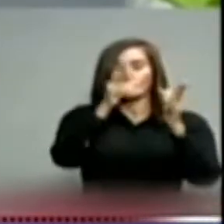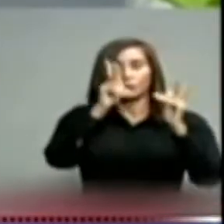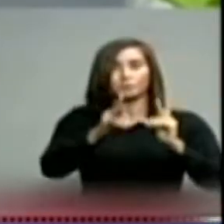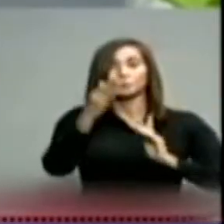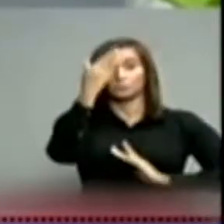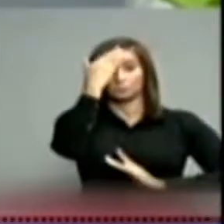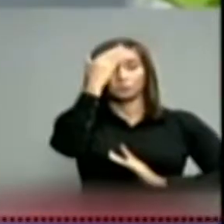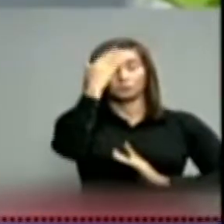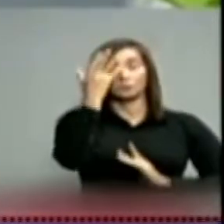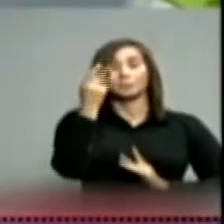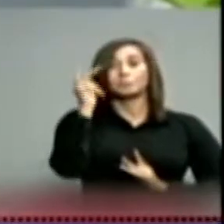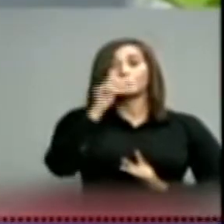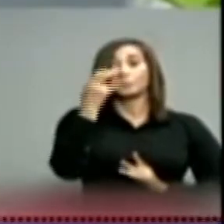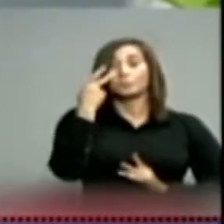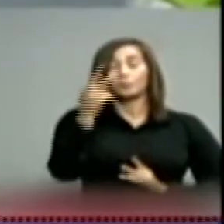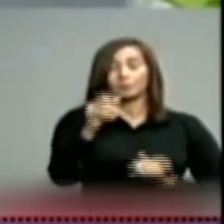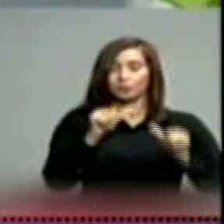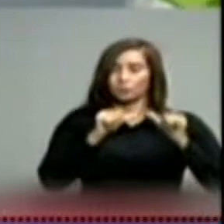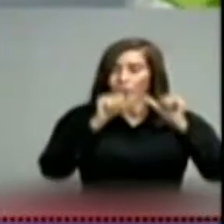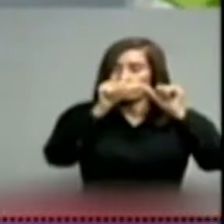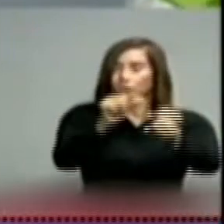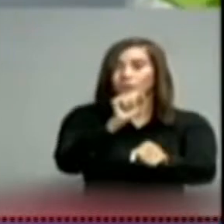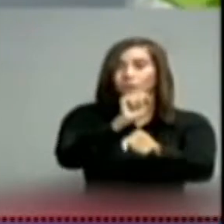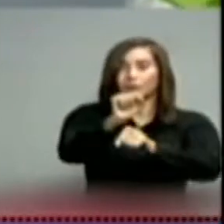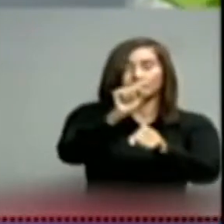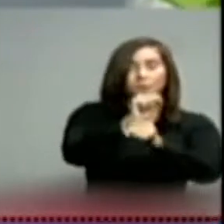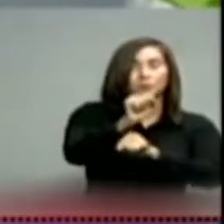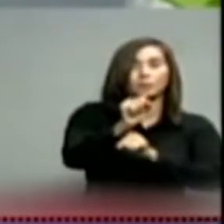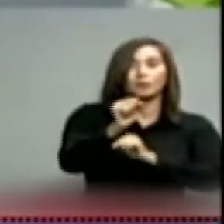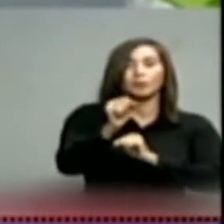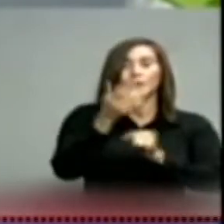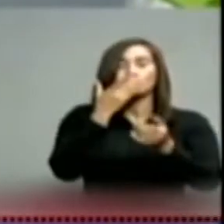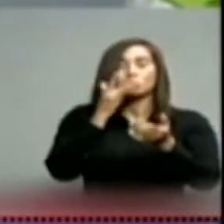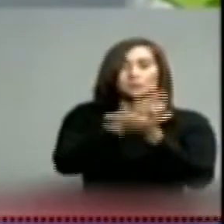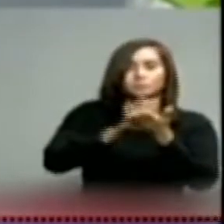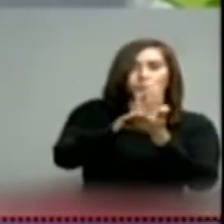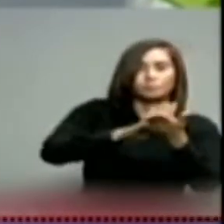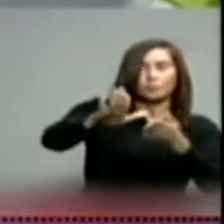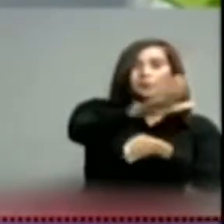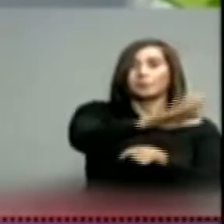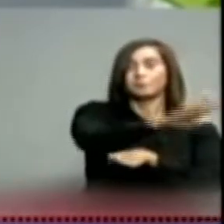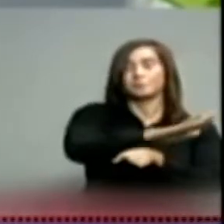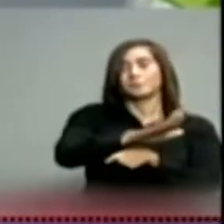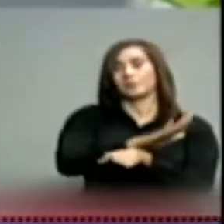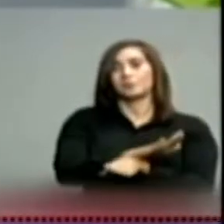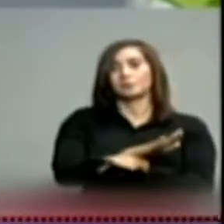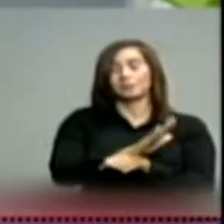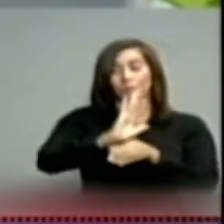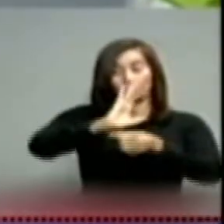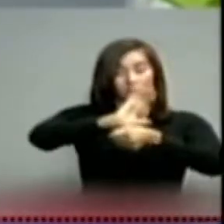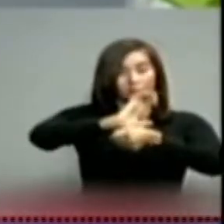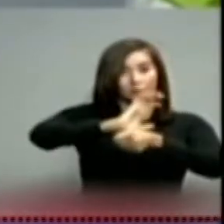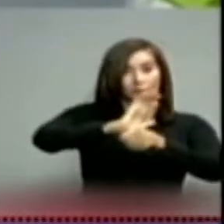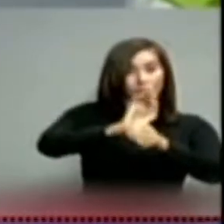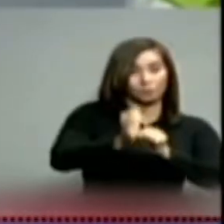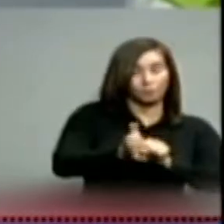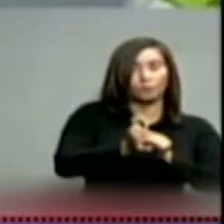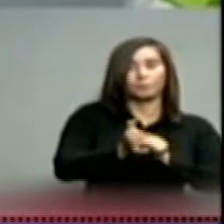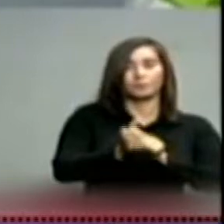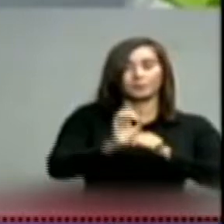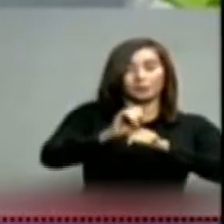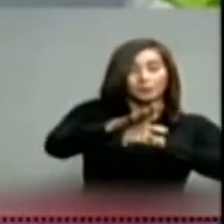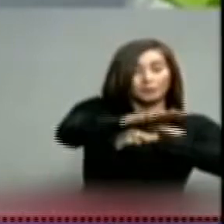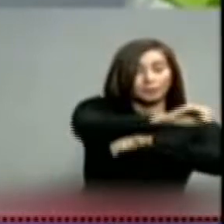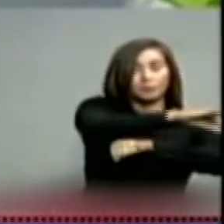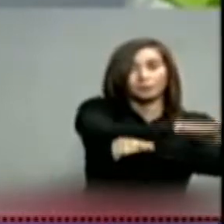porque estamos y seguiremos haciendo los operativos porque el COVID-19, la